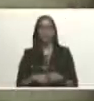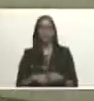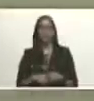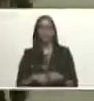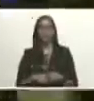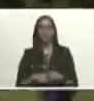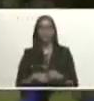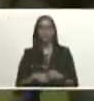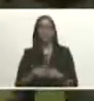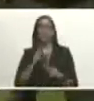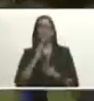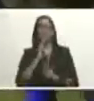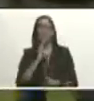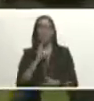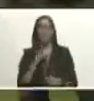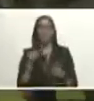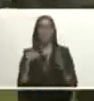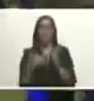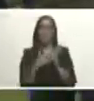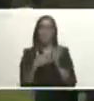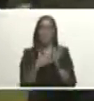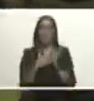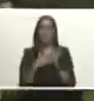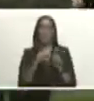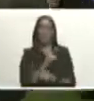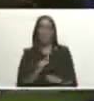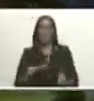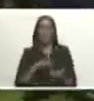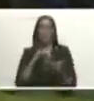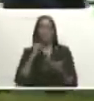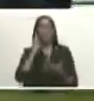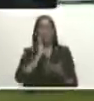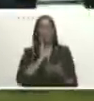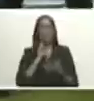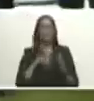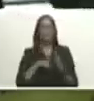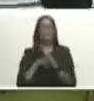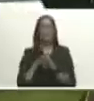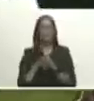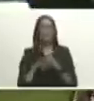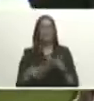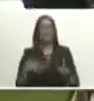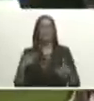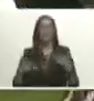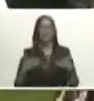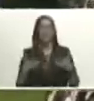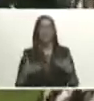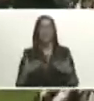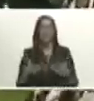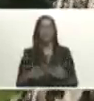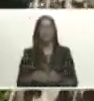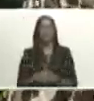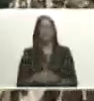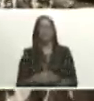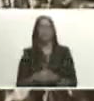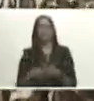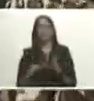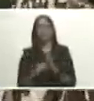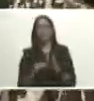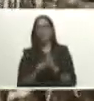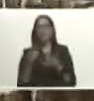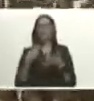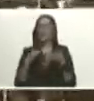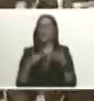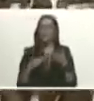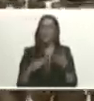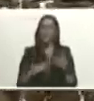en respuesta a estos ataques, la Guardia Nacional Bolivariana desarrolló esta doctrina donde administramos materiales, medios y equipos. En vez